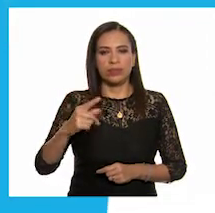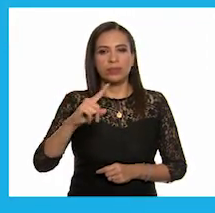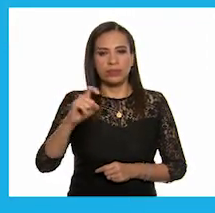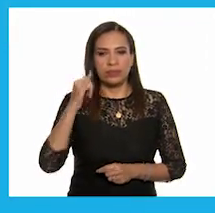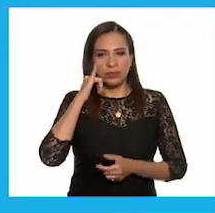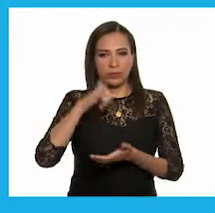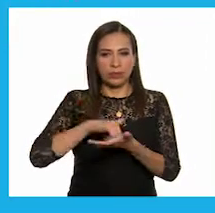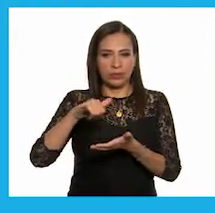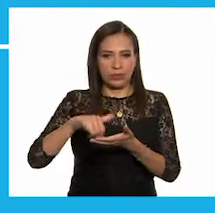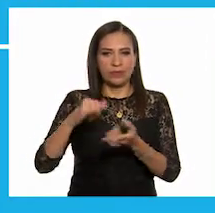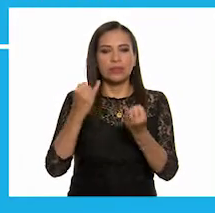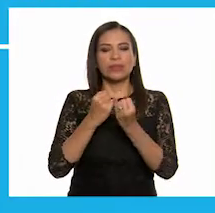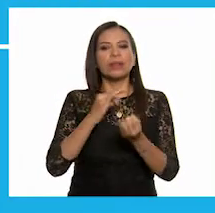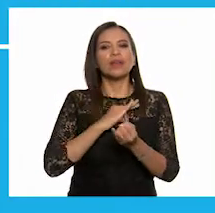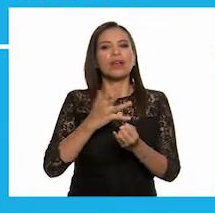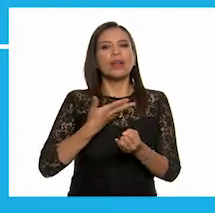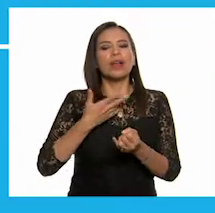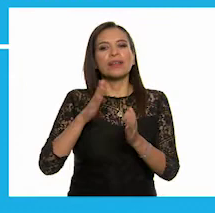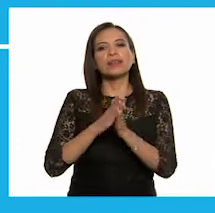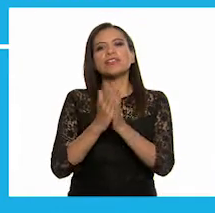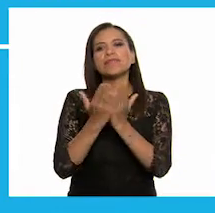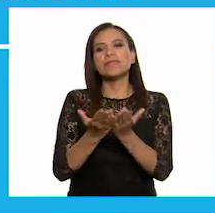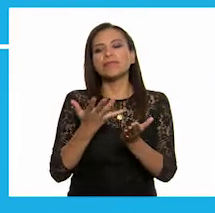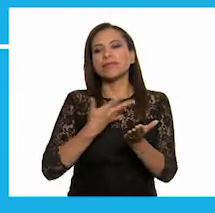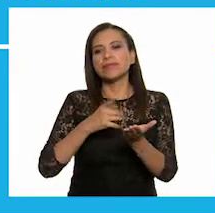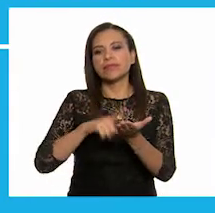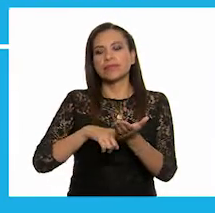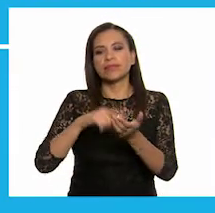5541-7204-13. También puedes encontrar los libros de